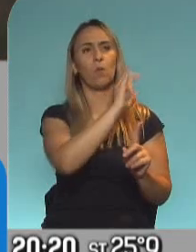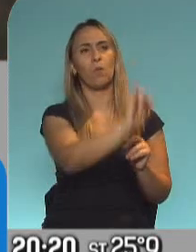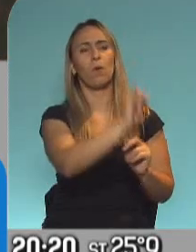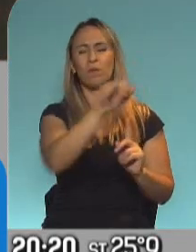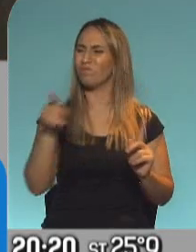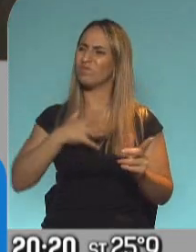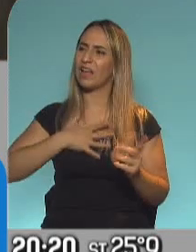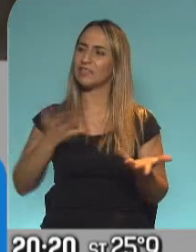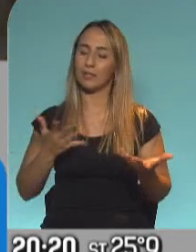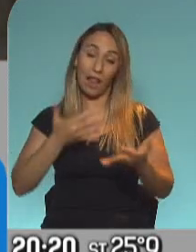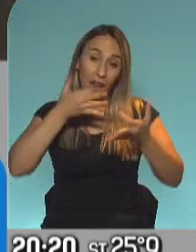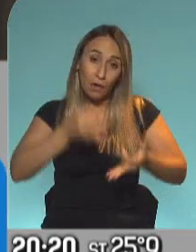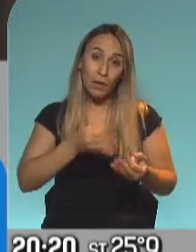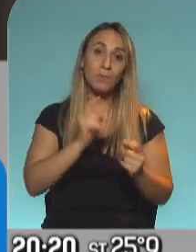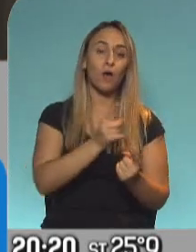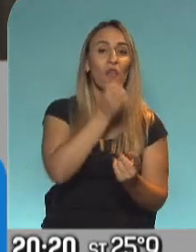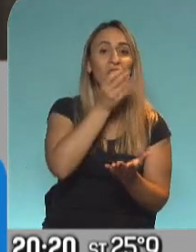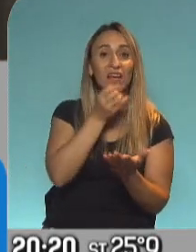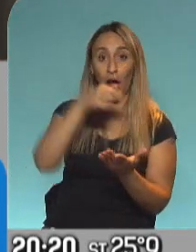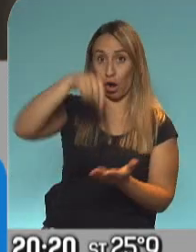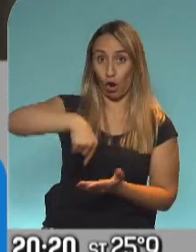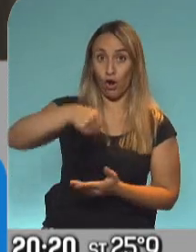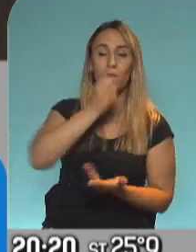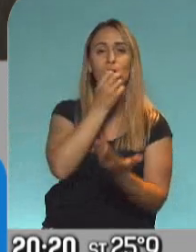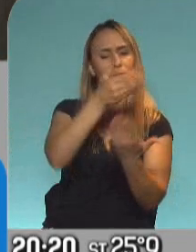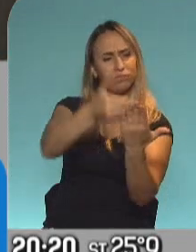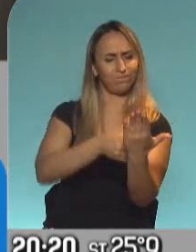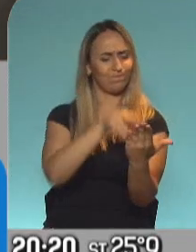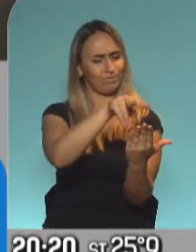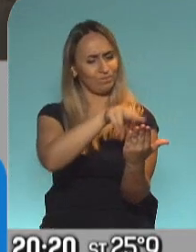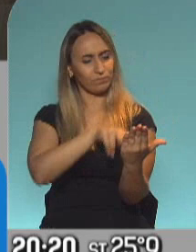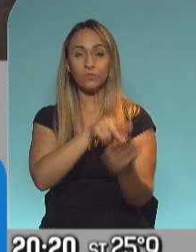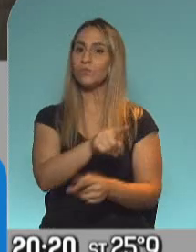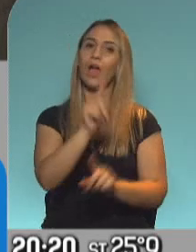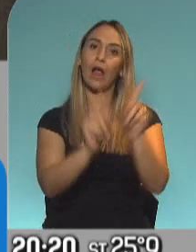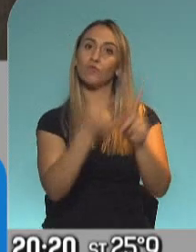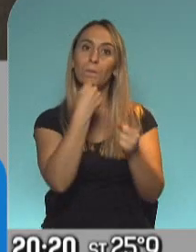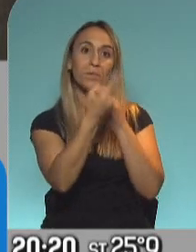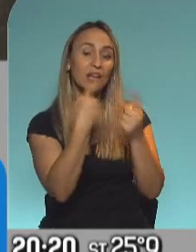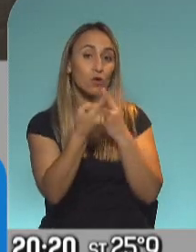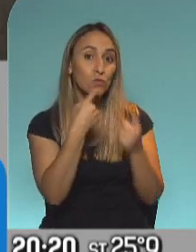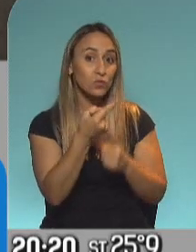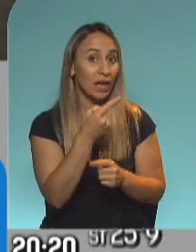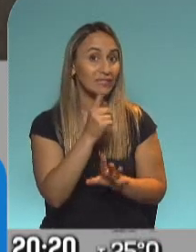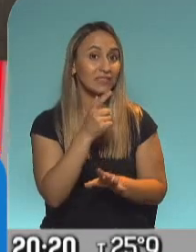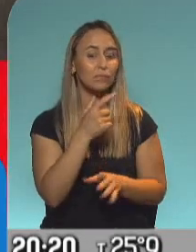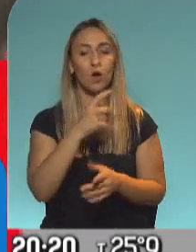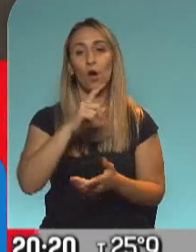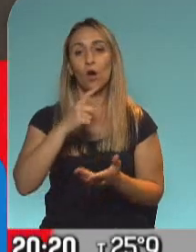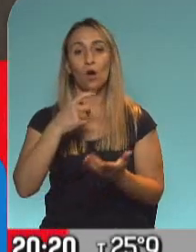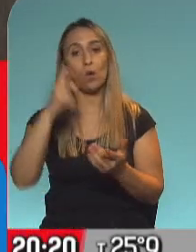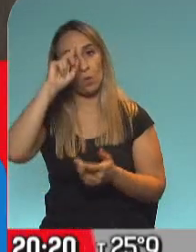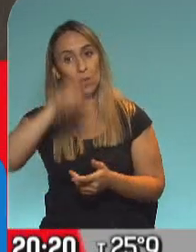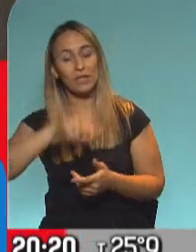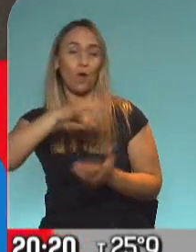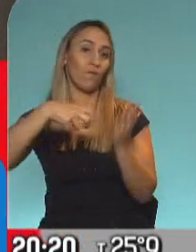francamente, habiendo leído lo que ha declarado en el día de hoy en la indagatoria, donde se negó a responder preguntas por parte del juzgado, tanto de la jueza